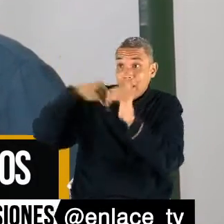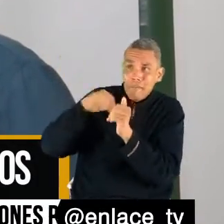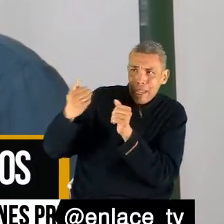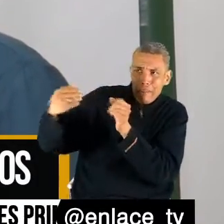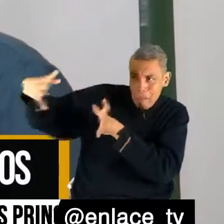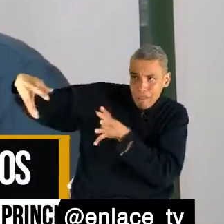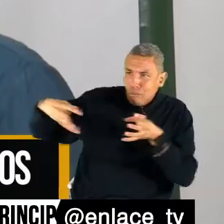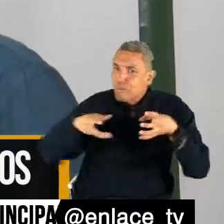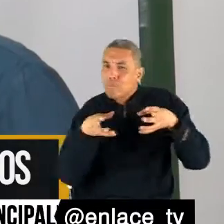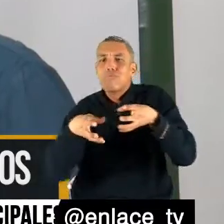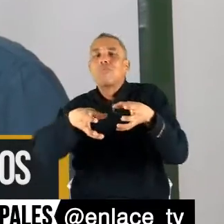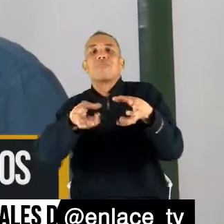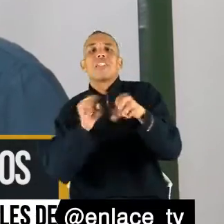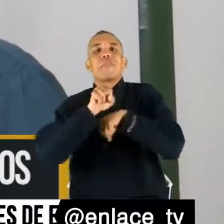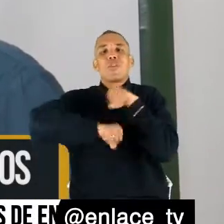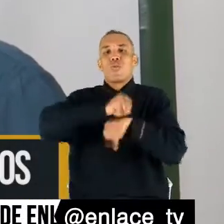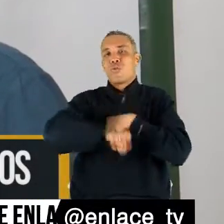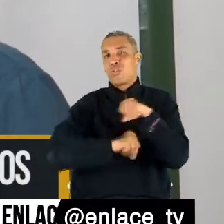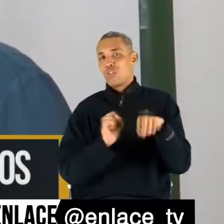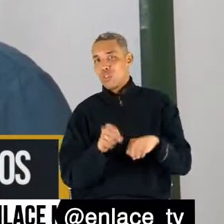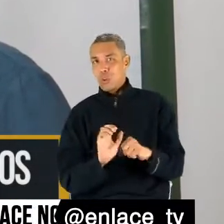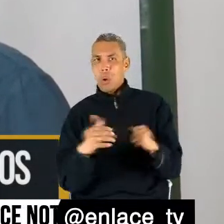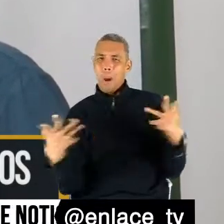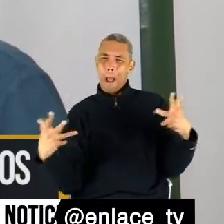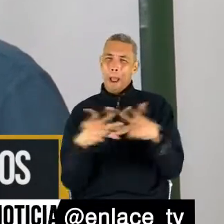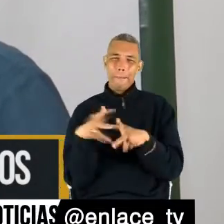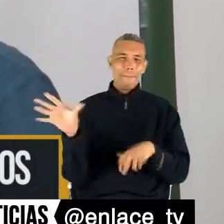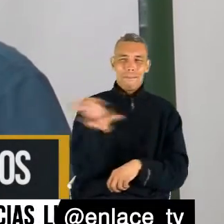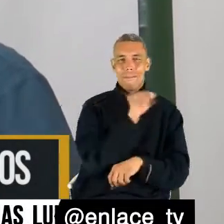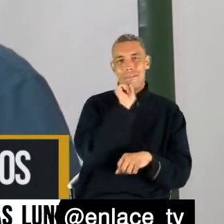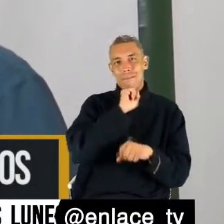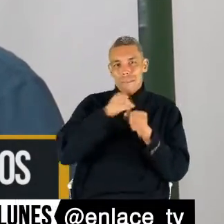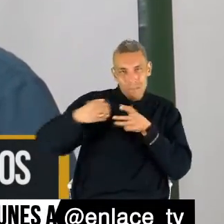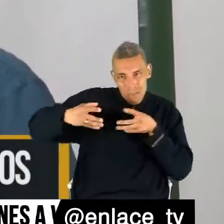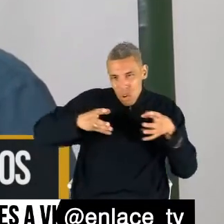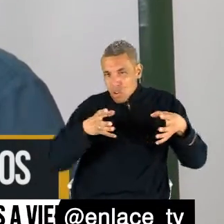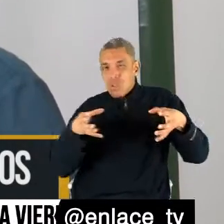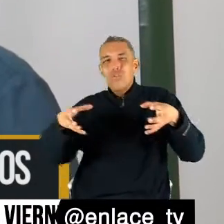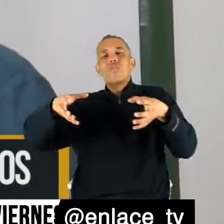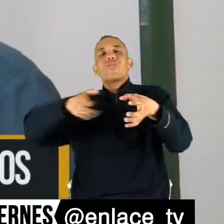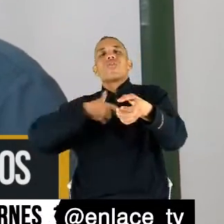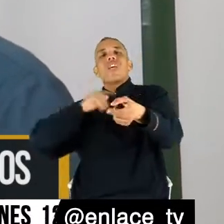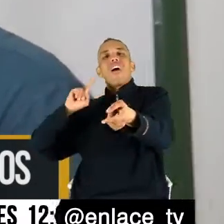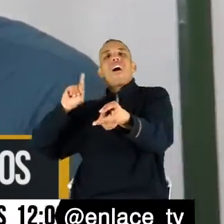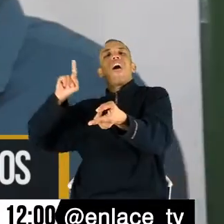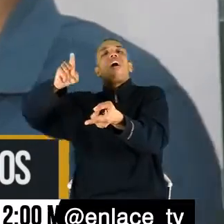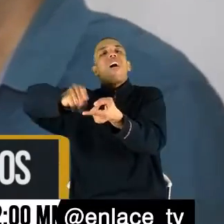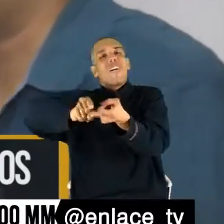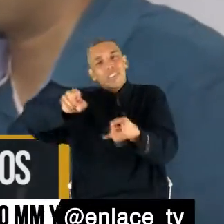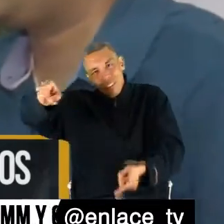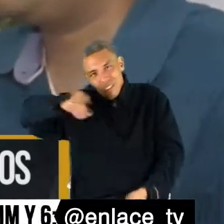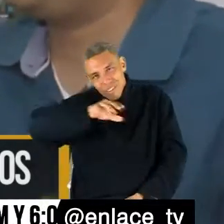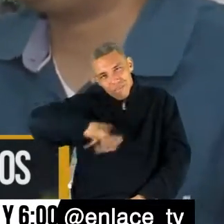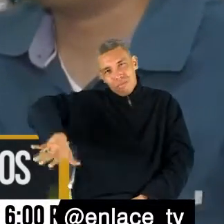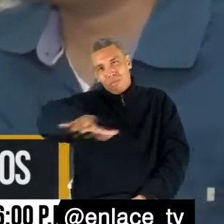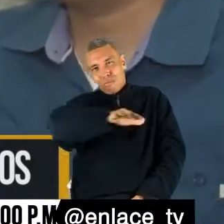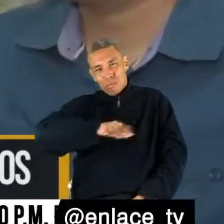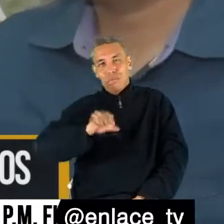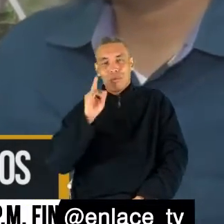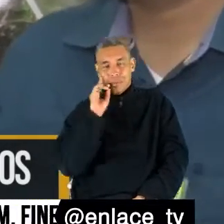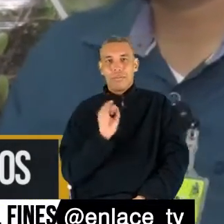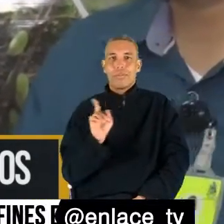Barranca Bermeja se vuelque y nos acompañemos en un solo sentido hasta el centro de exposiciones. Bueno, muy bien, es la información